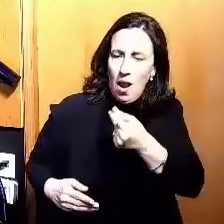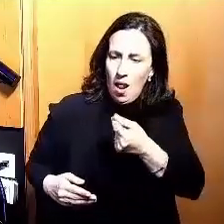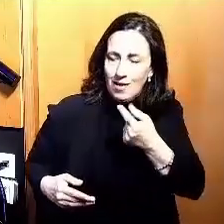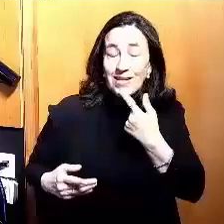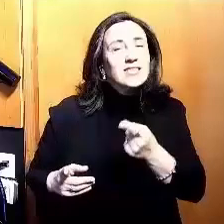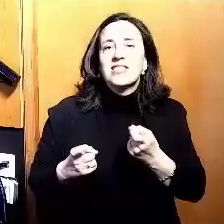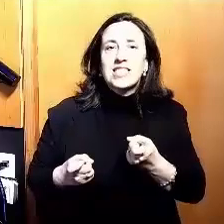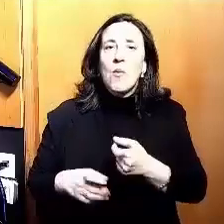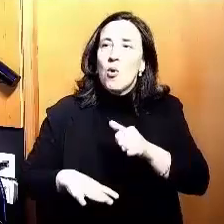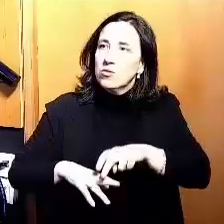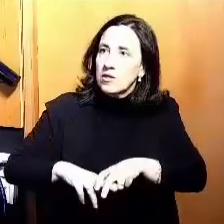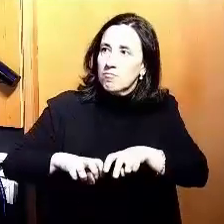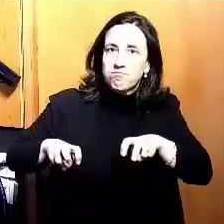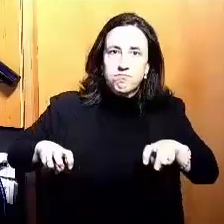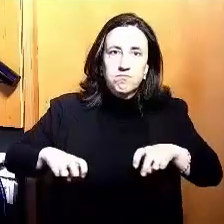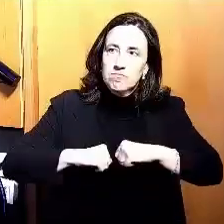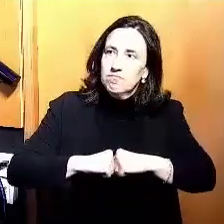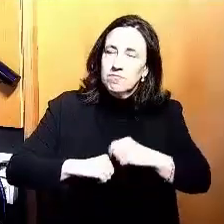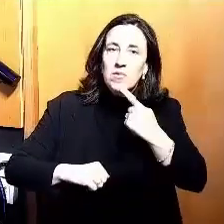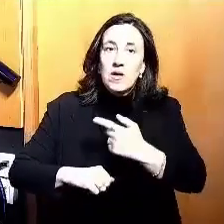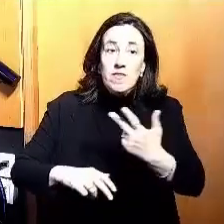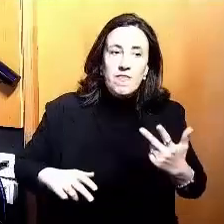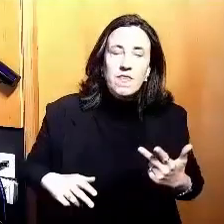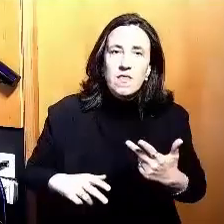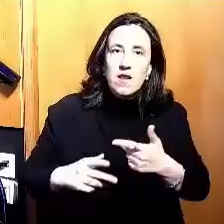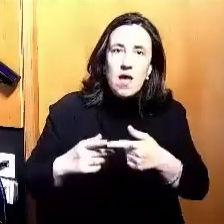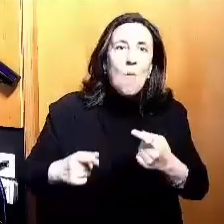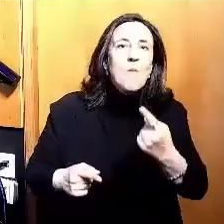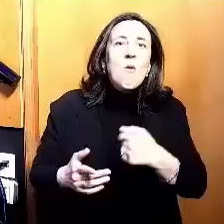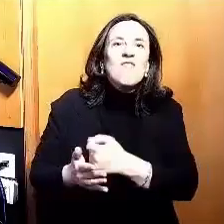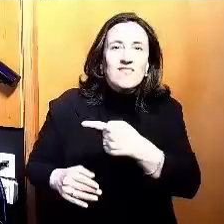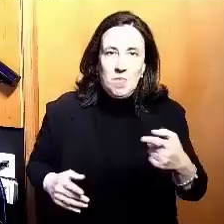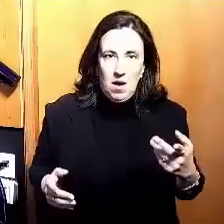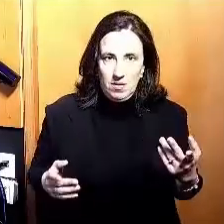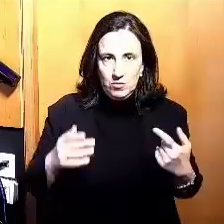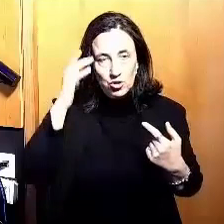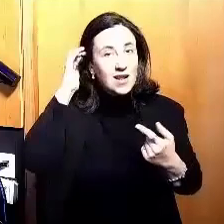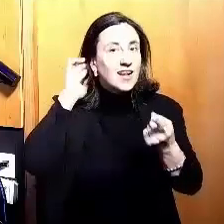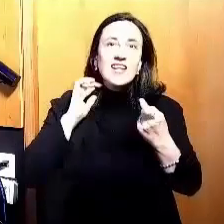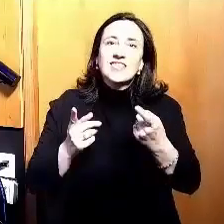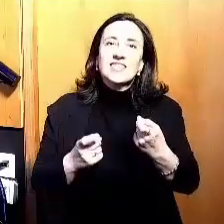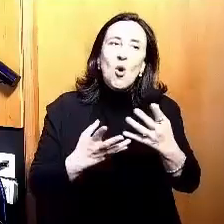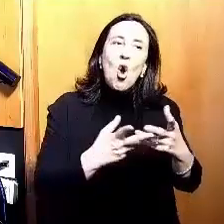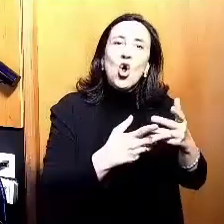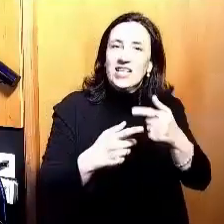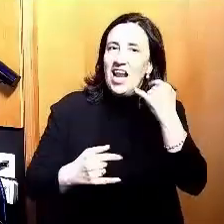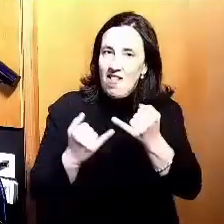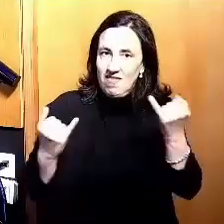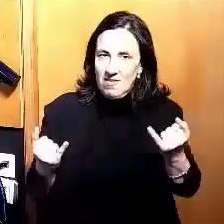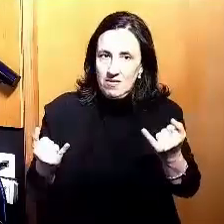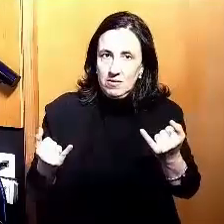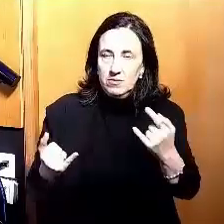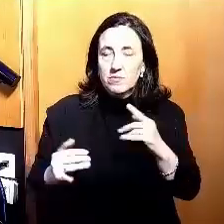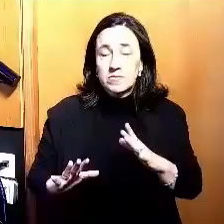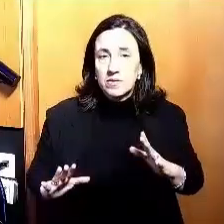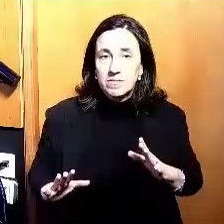intentar organizar para que no haya 3 un mismo fin de semana, digamos, como para tener algo de vida fuera del trabajo. Y eso fue cayendo, digamos,